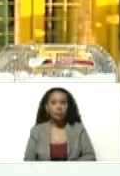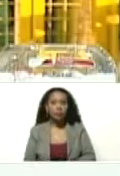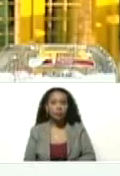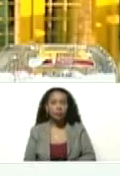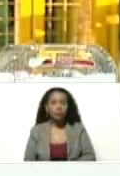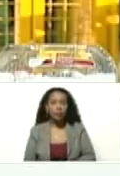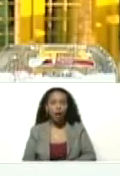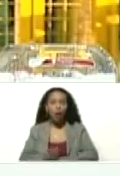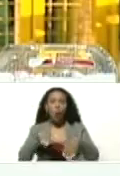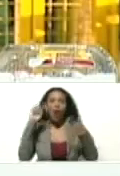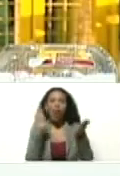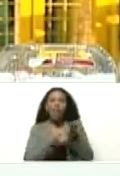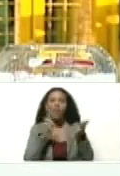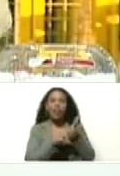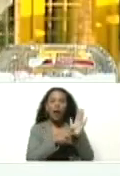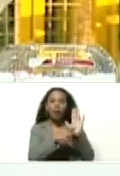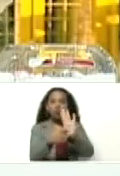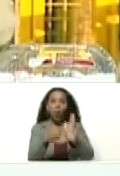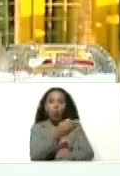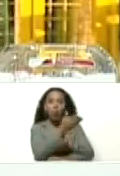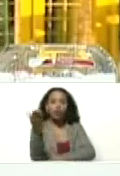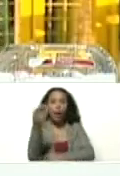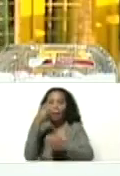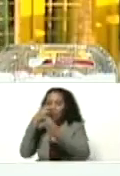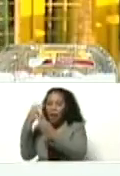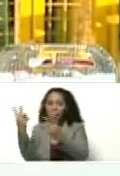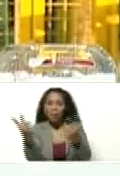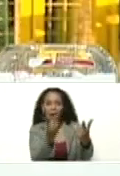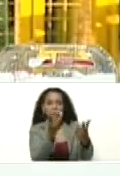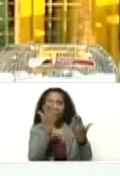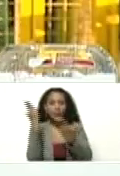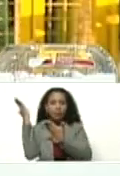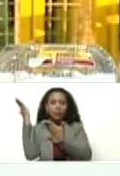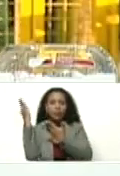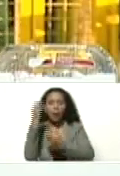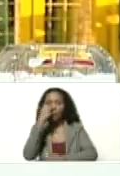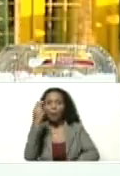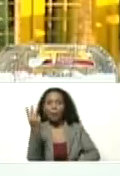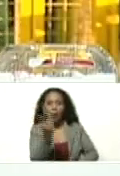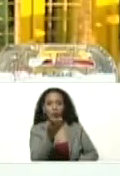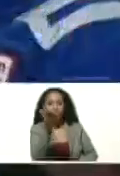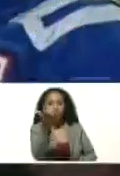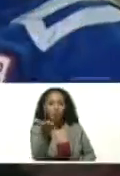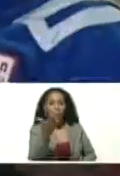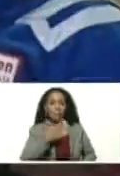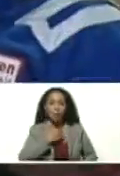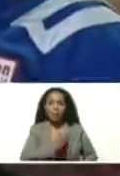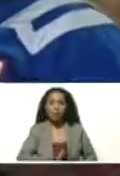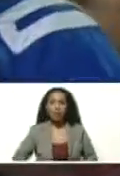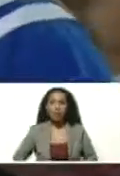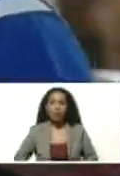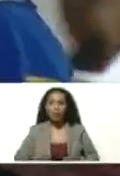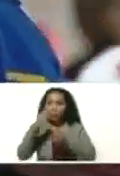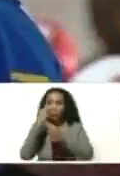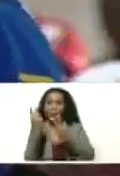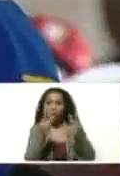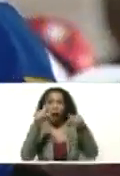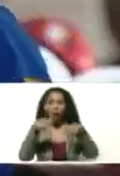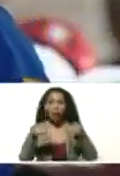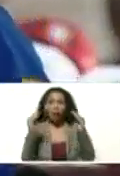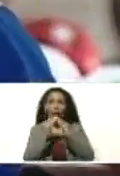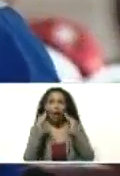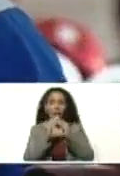¿cuál es la verdad de ustedes, Ojani? Bienvenida. Bienvenido usted, mi presidente. Bienvenido a esta casa